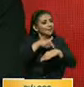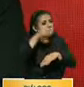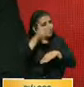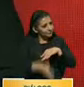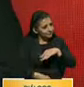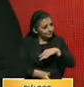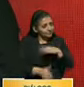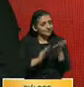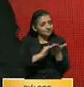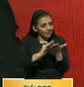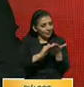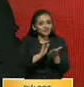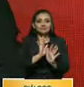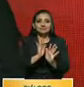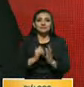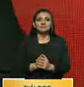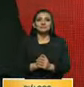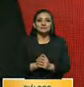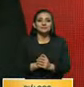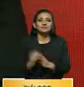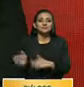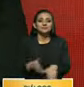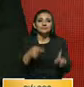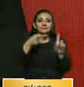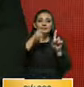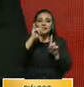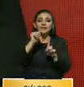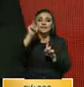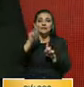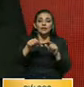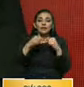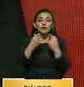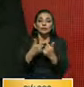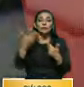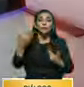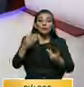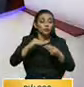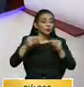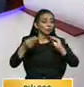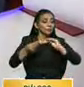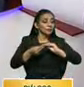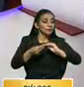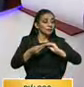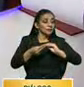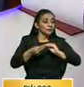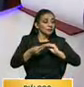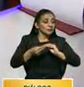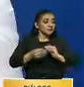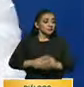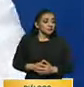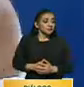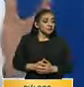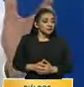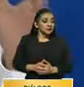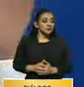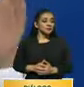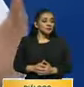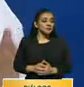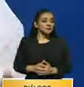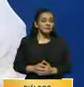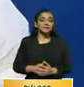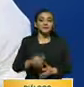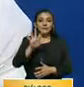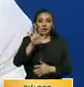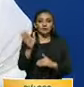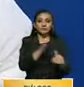Muchas gracias. El doctor Iván Espinel, de Fuerza Compromiso Social. 1:30, corre su tiempo. Los que hablan de